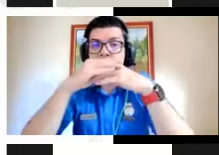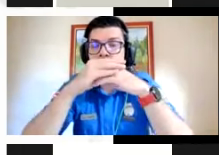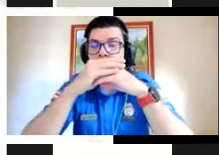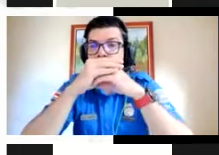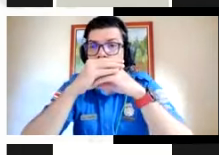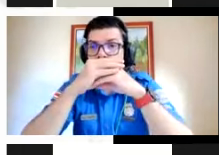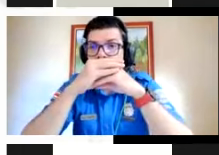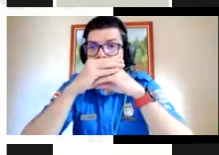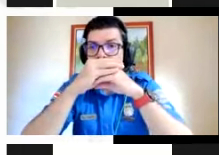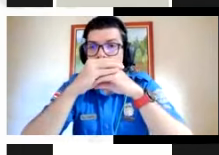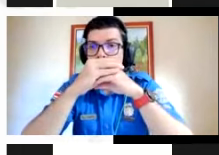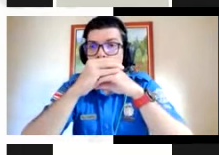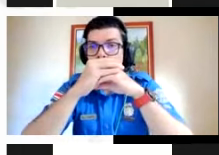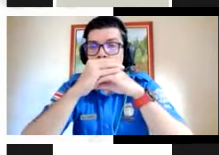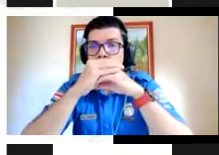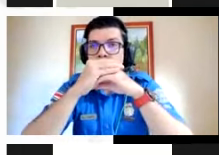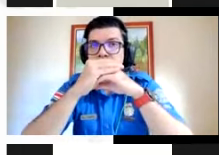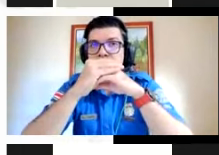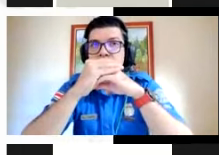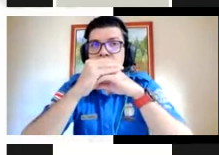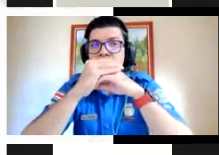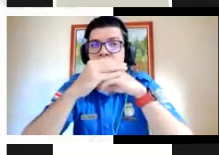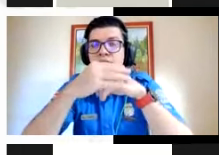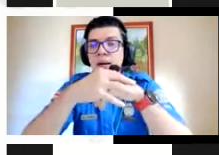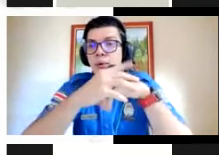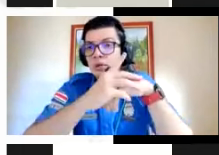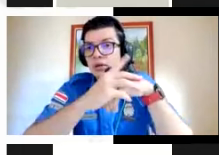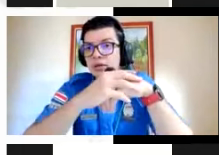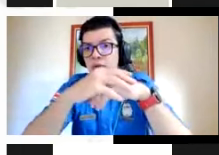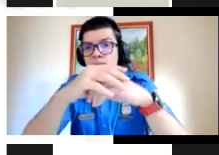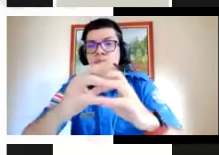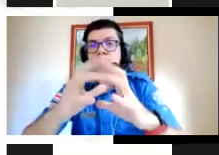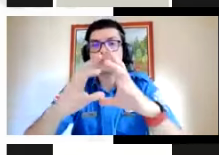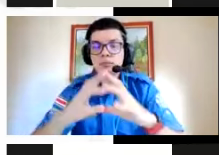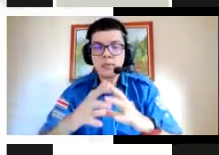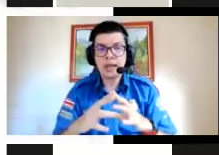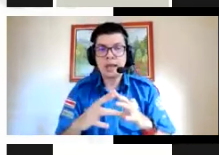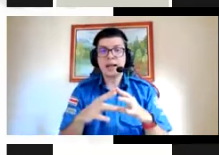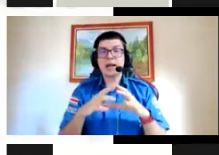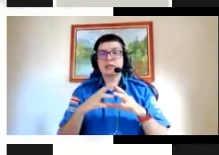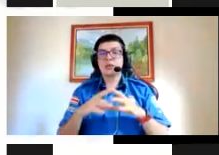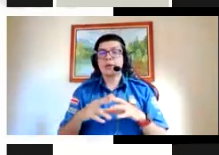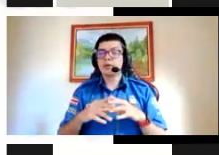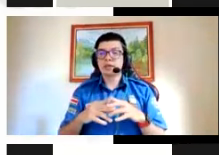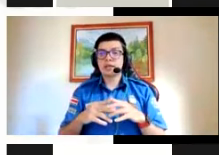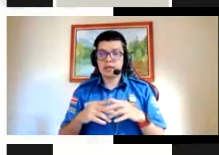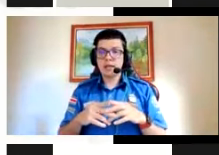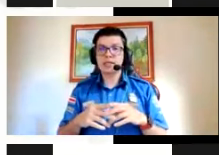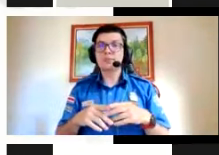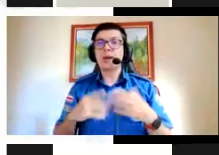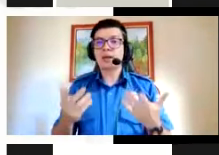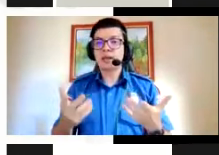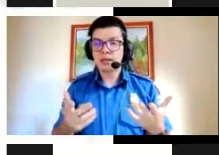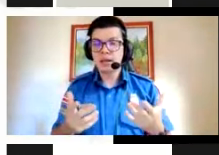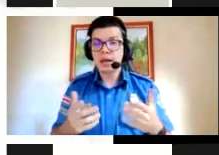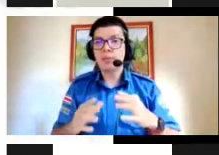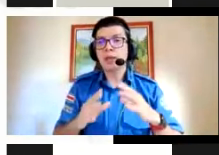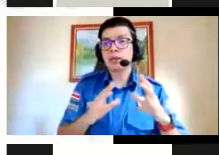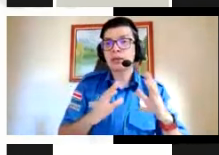Esta condición es bastante crítica por una razón. El gas cuando se